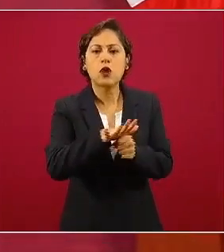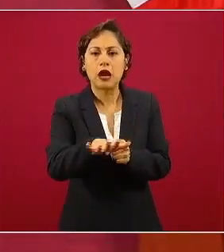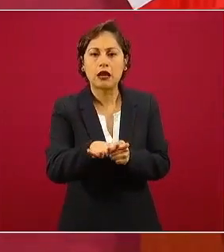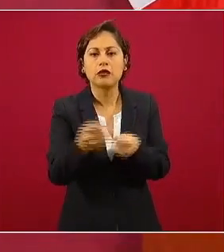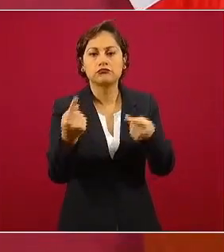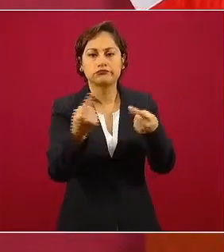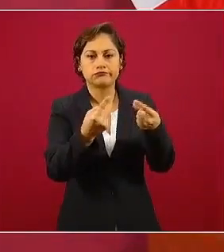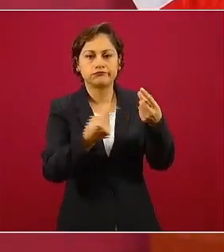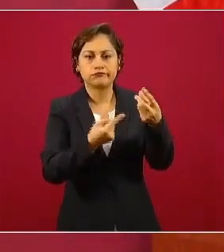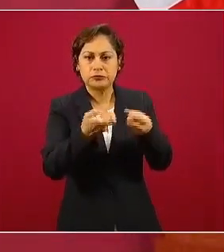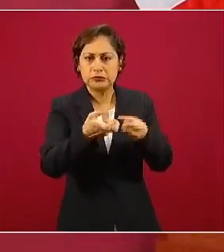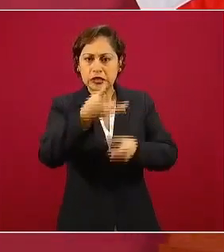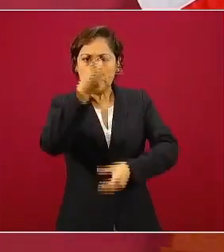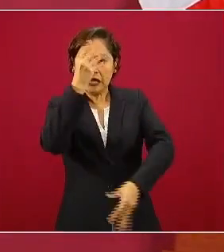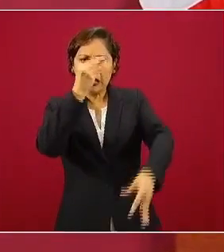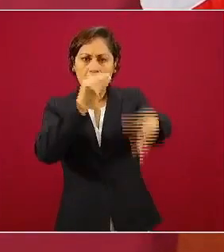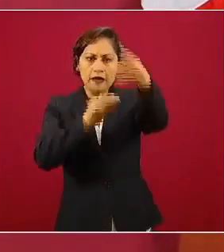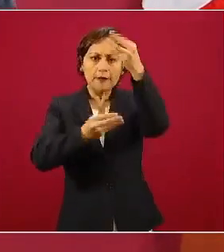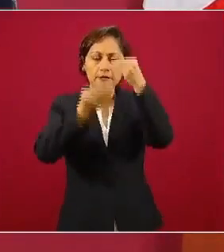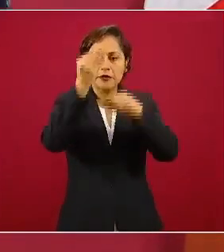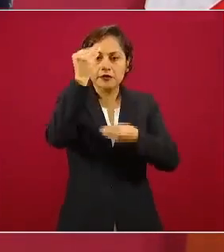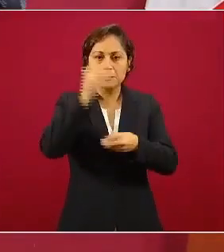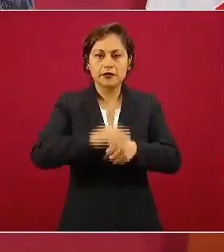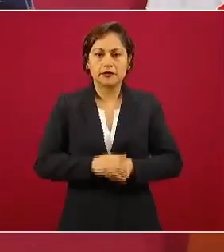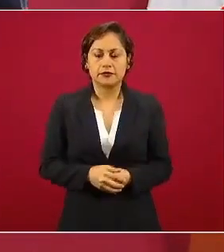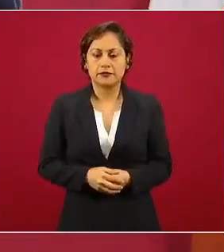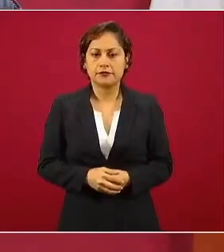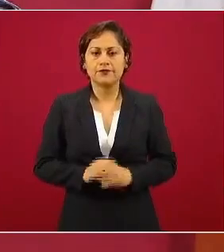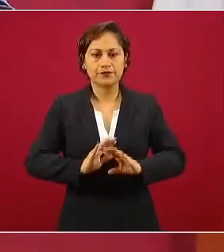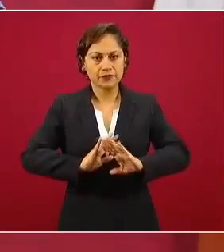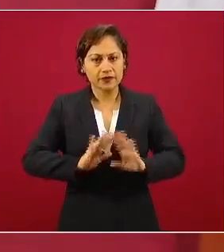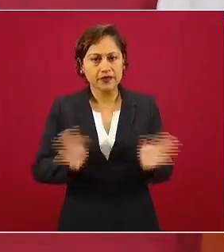hacer. Ya empezar